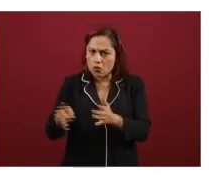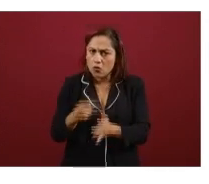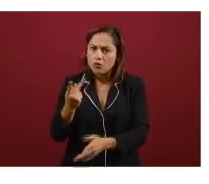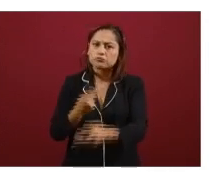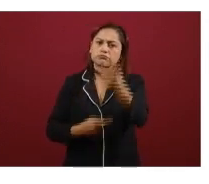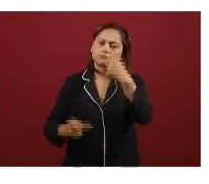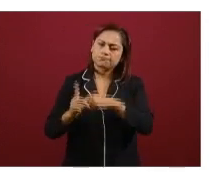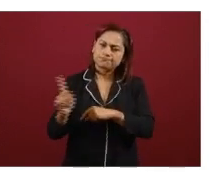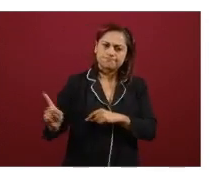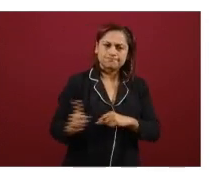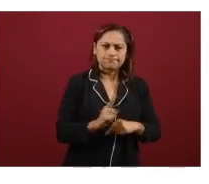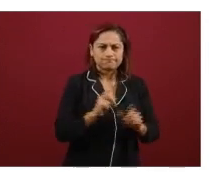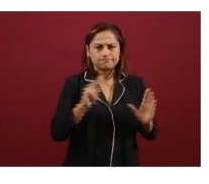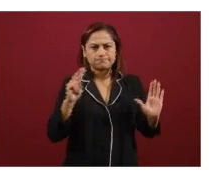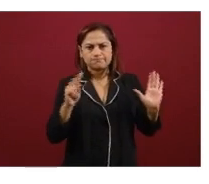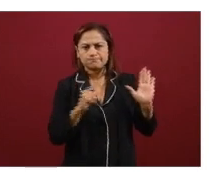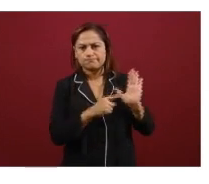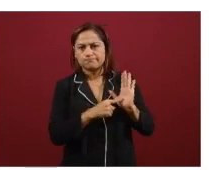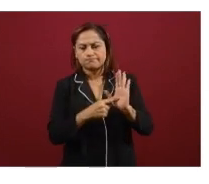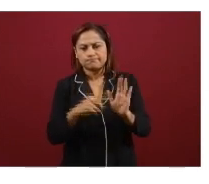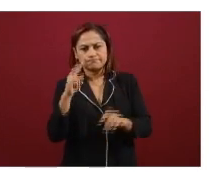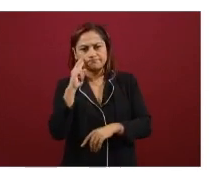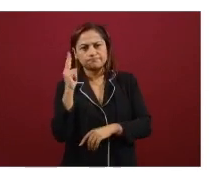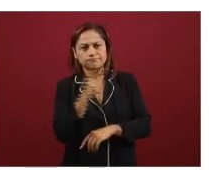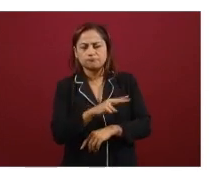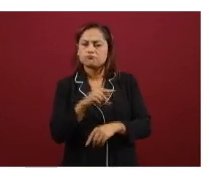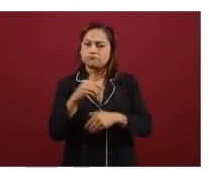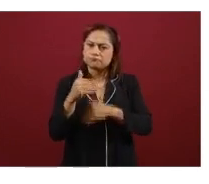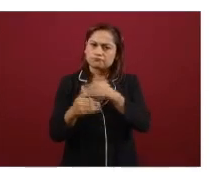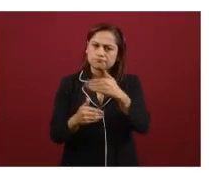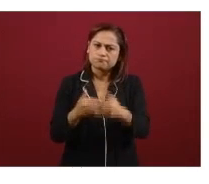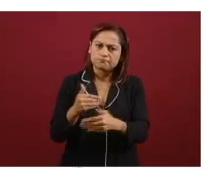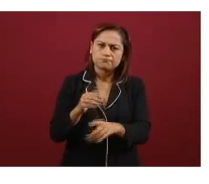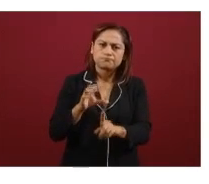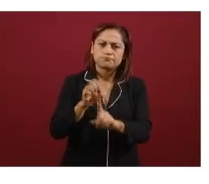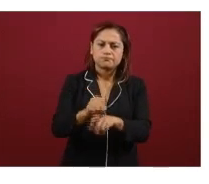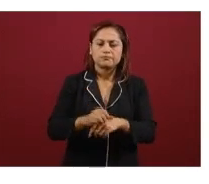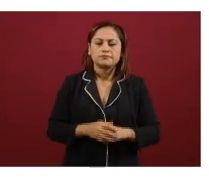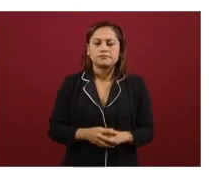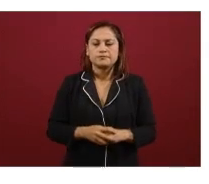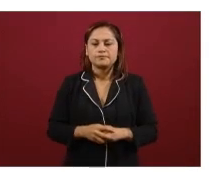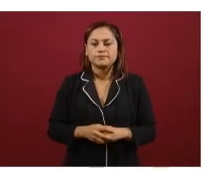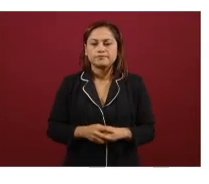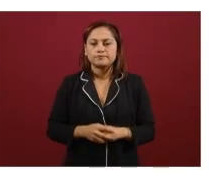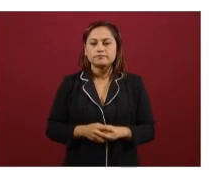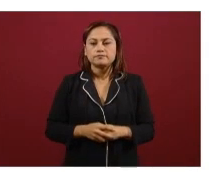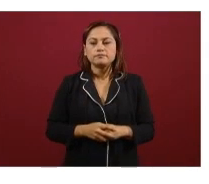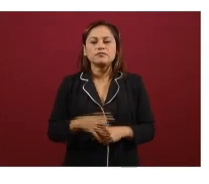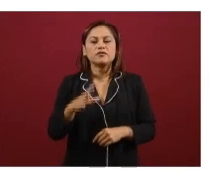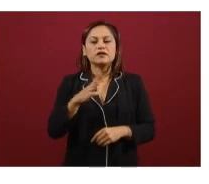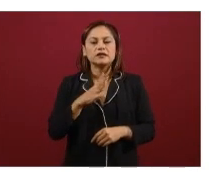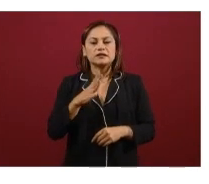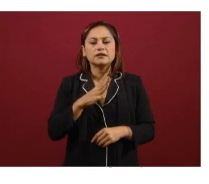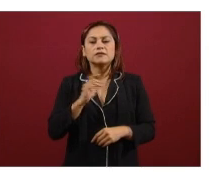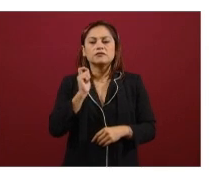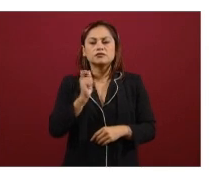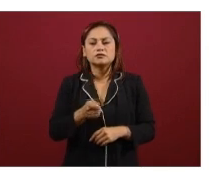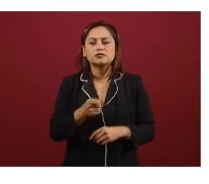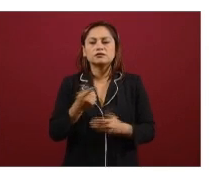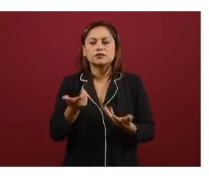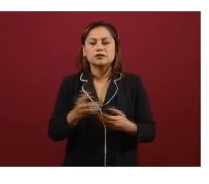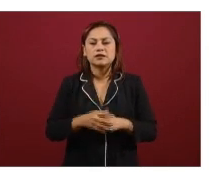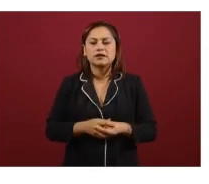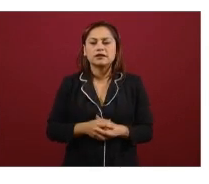que vean lo que se ha avanzado. La que sigue, por favor. Con respecto a equipos que se compraron durante